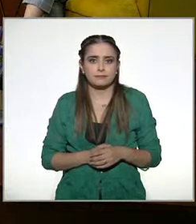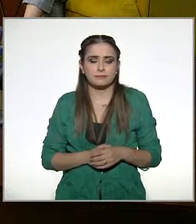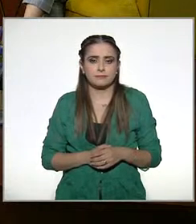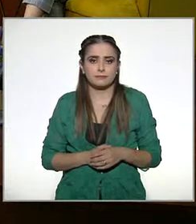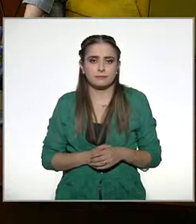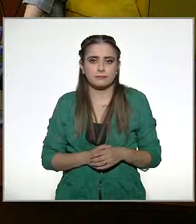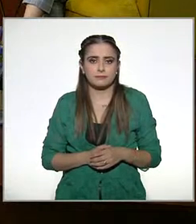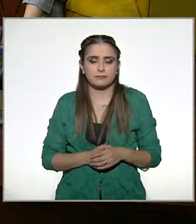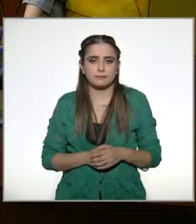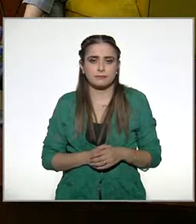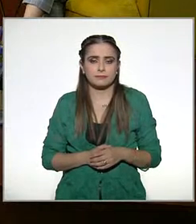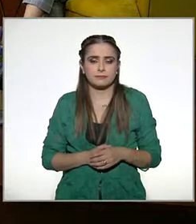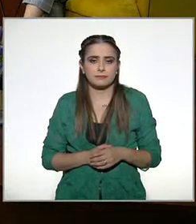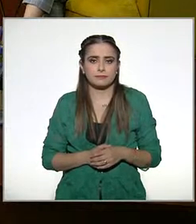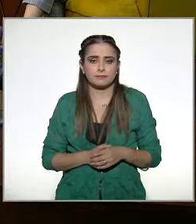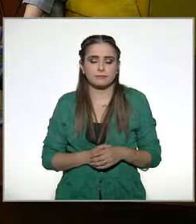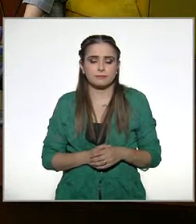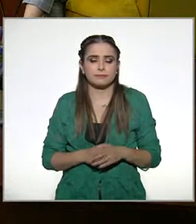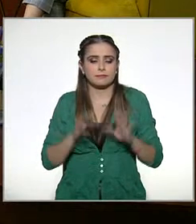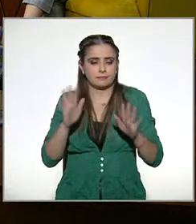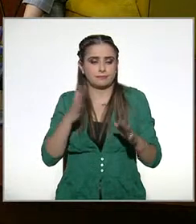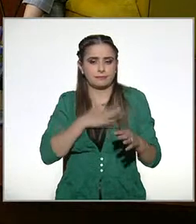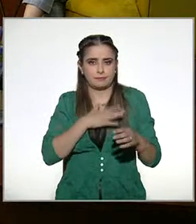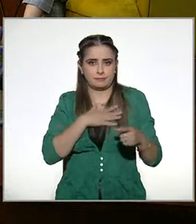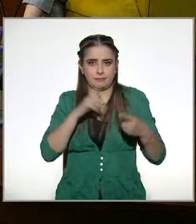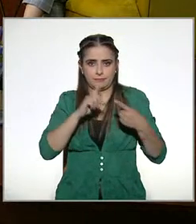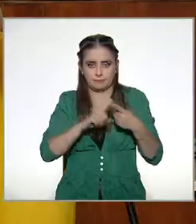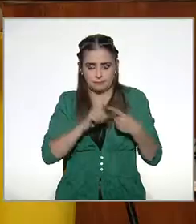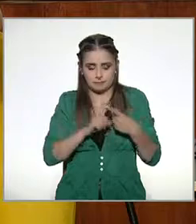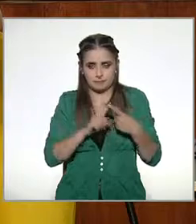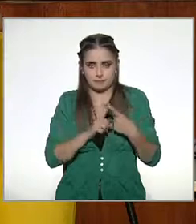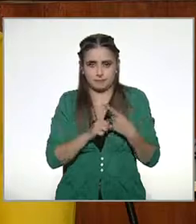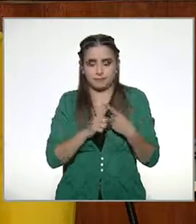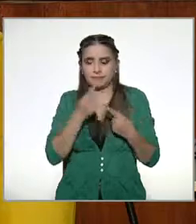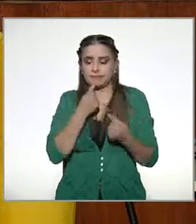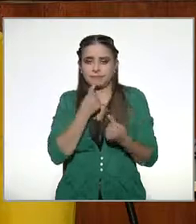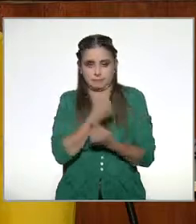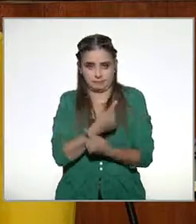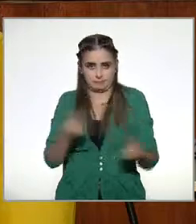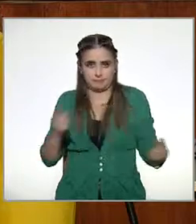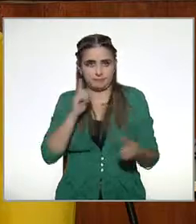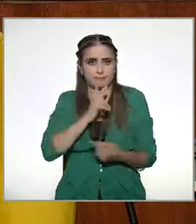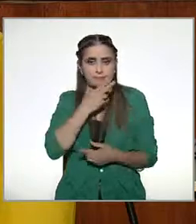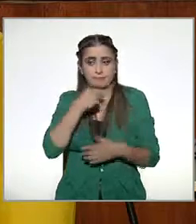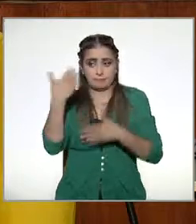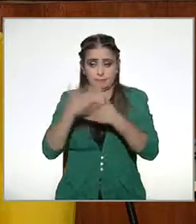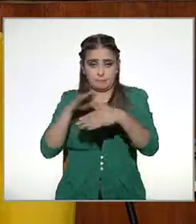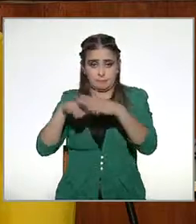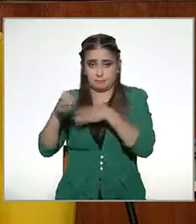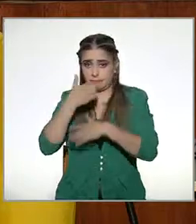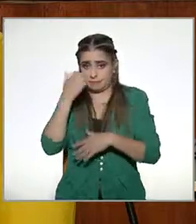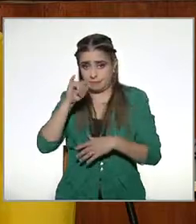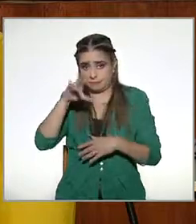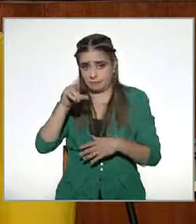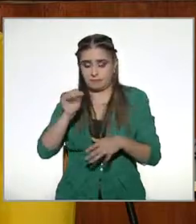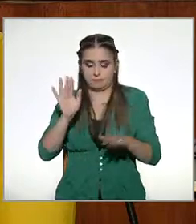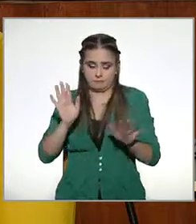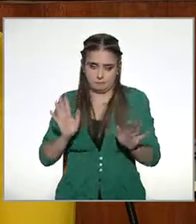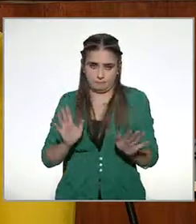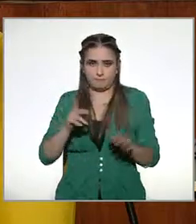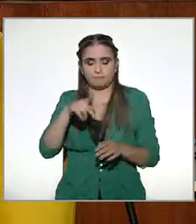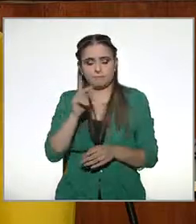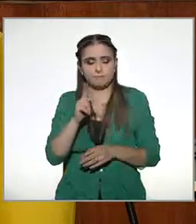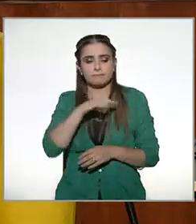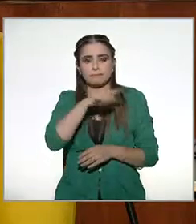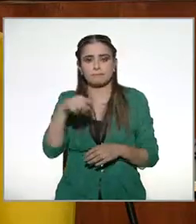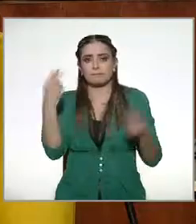yo diría a ver lo primero es ante la posibilidad de que los niños o las niñas regresen a clases lo que podríamos